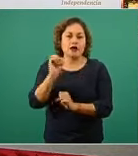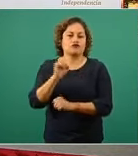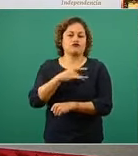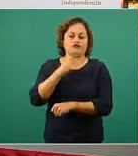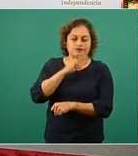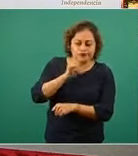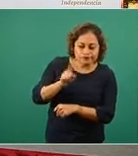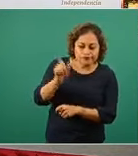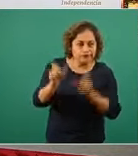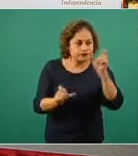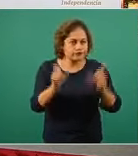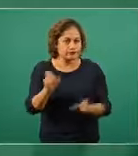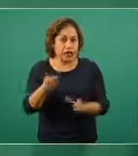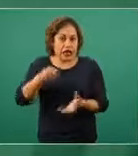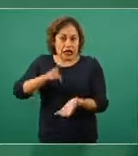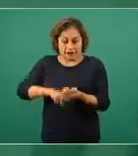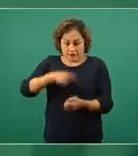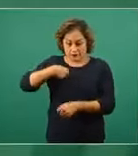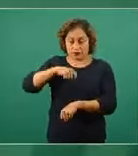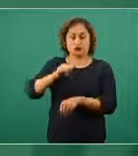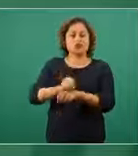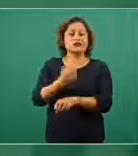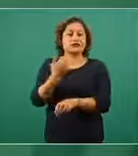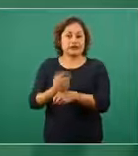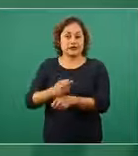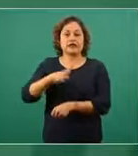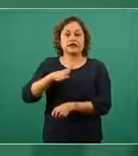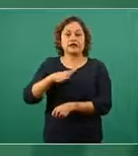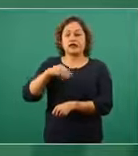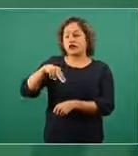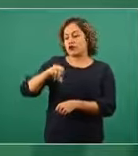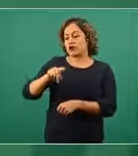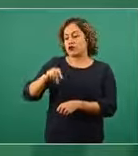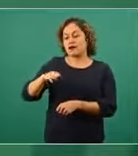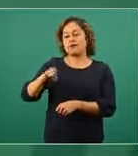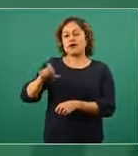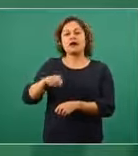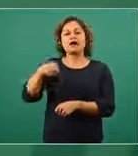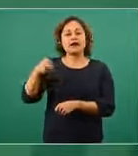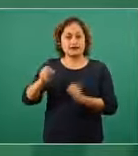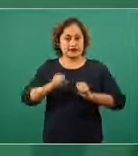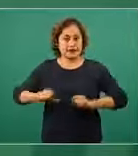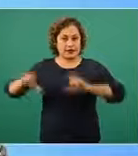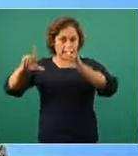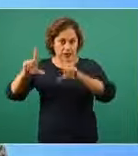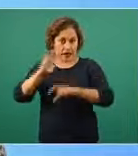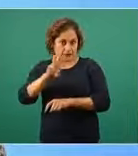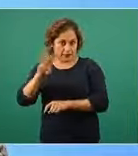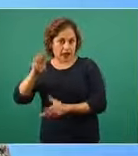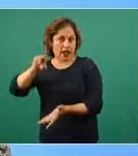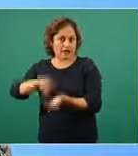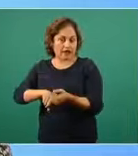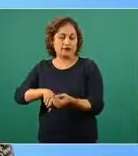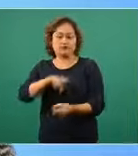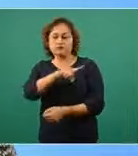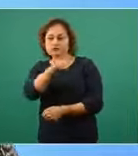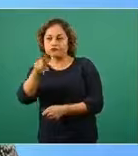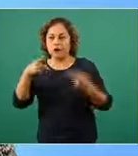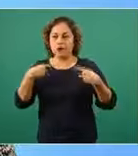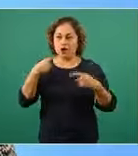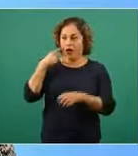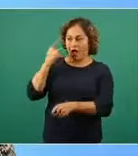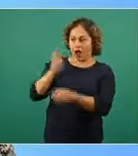de la Secretaría que se llama Notinmed. Esta plataforma es para que puedan hacer la notificación de un caso, no necesariamente